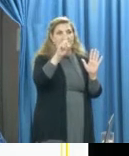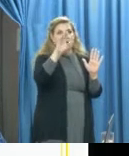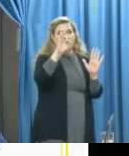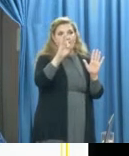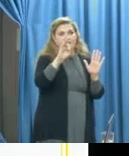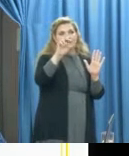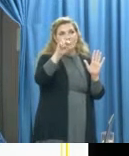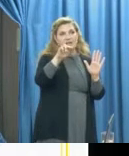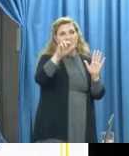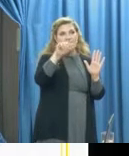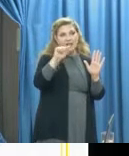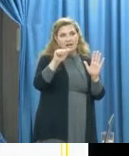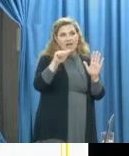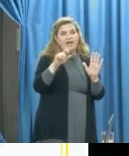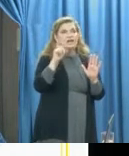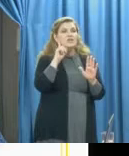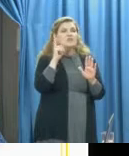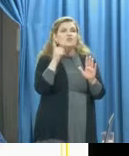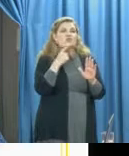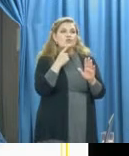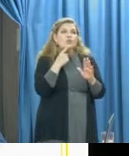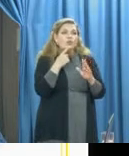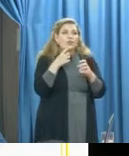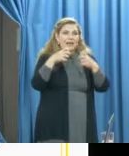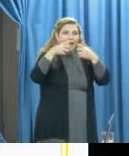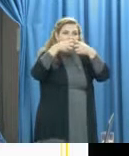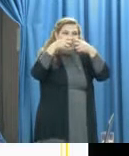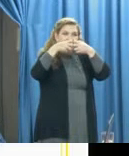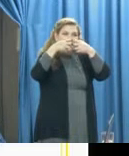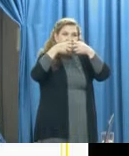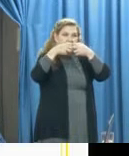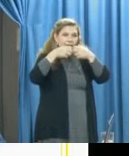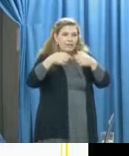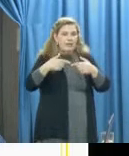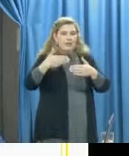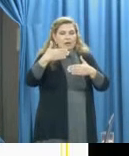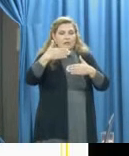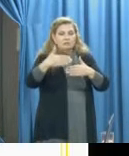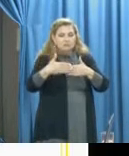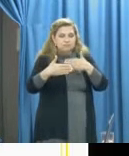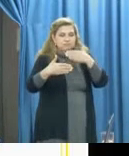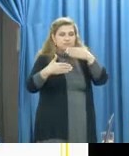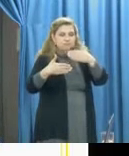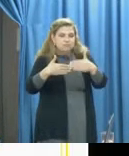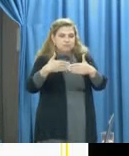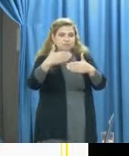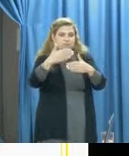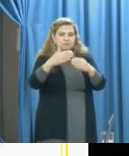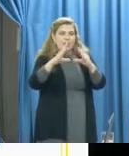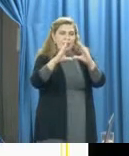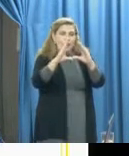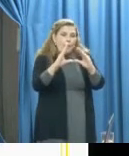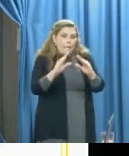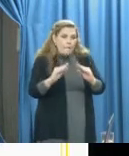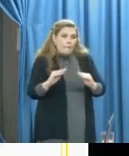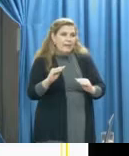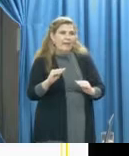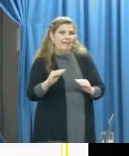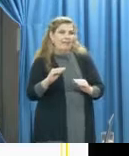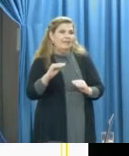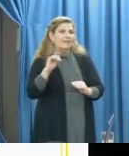una sordera neurosensorial progresiva, casi las dominantes son progresivas o de presentación tardía,